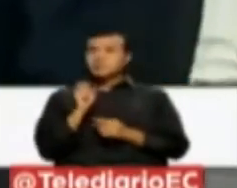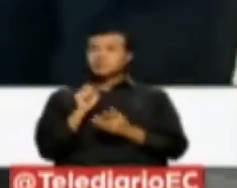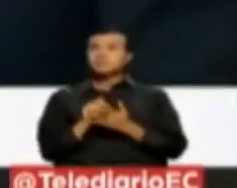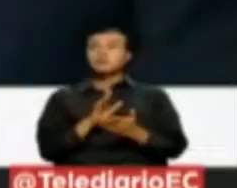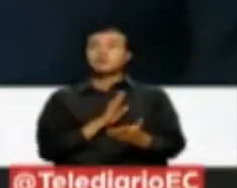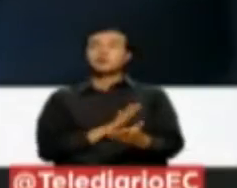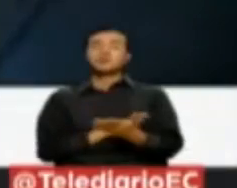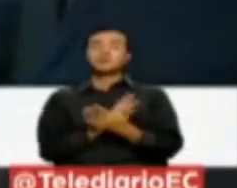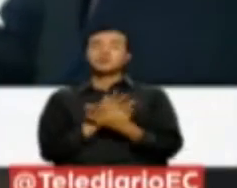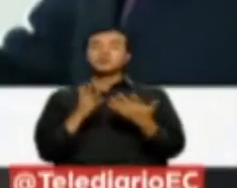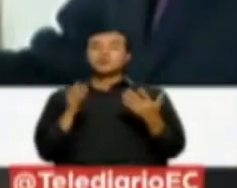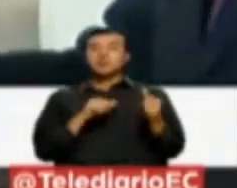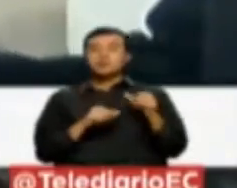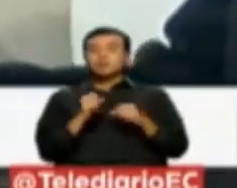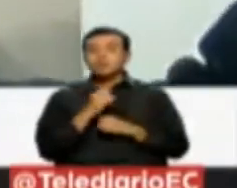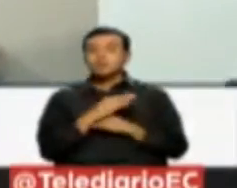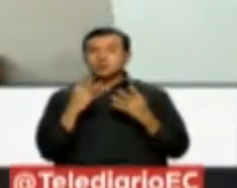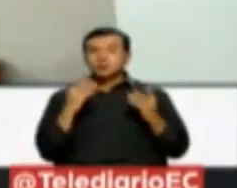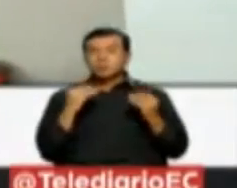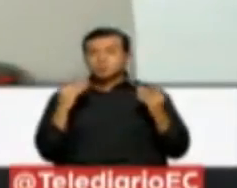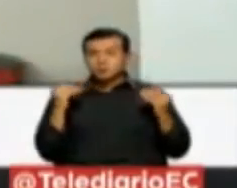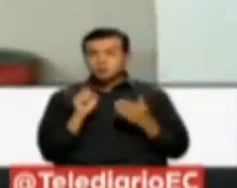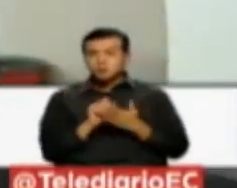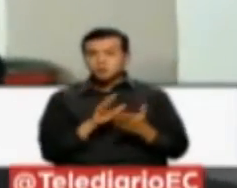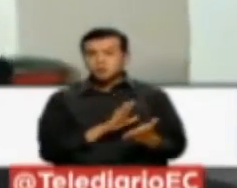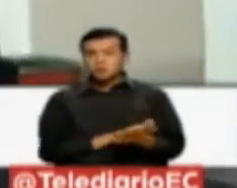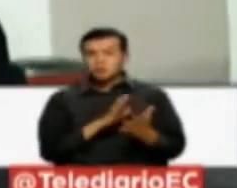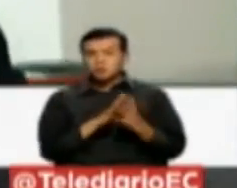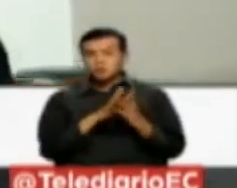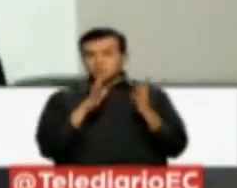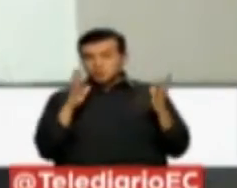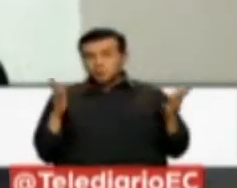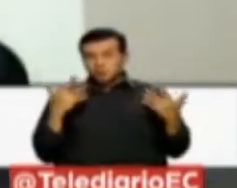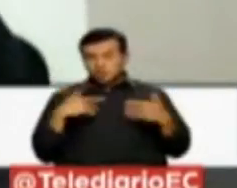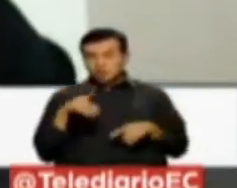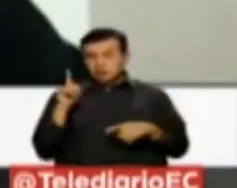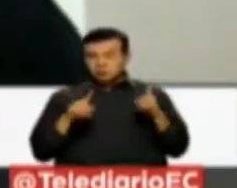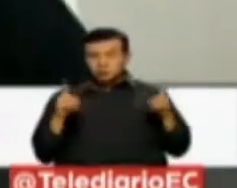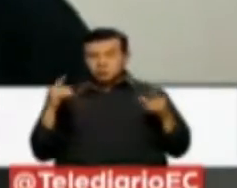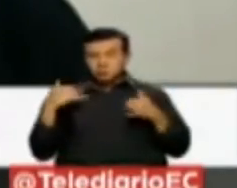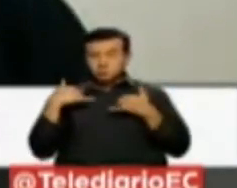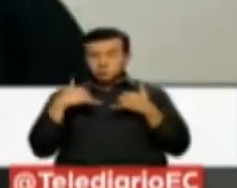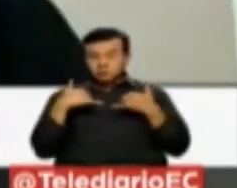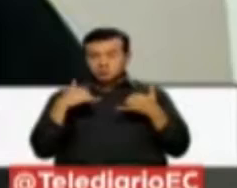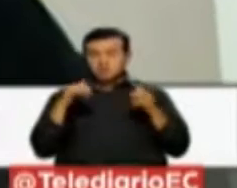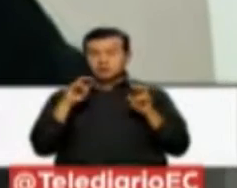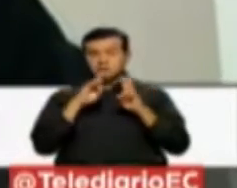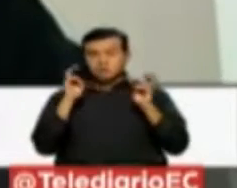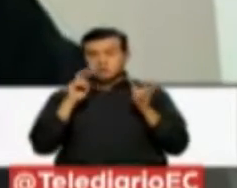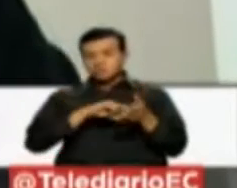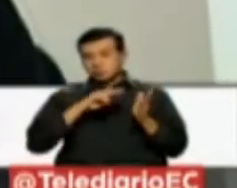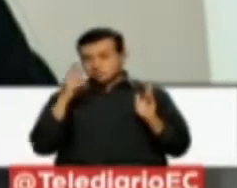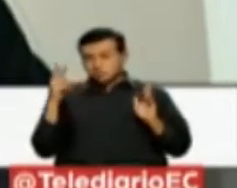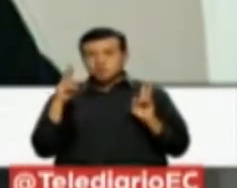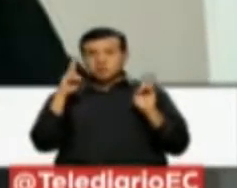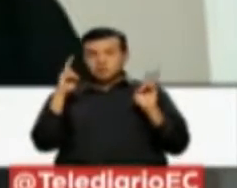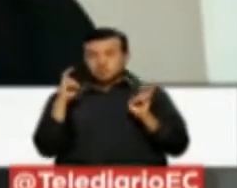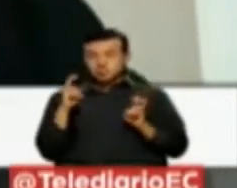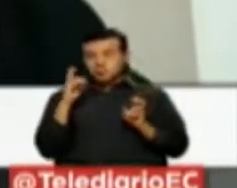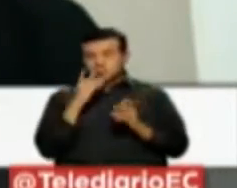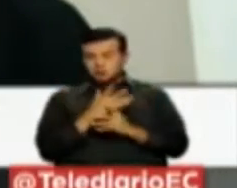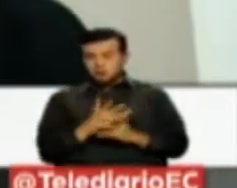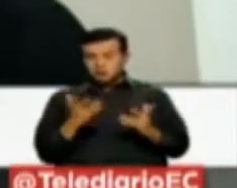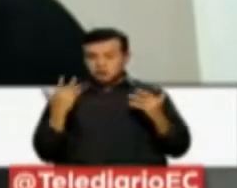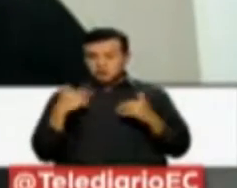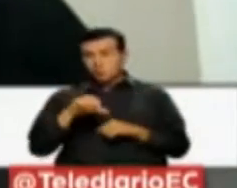proyecto, de este laboratorio, se han elaborado varios proyectos, varios ya han tenido varios premios en el área de tecnología, en el área fintech.